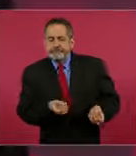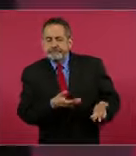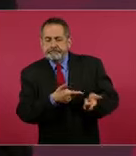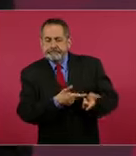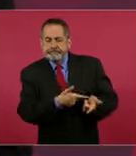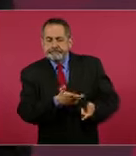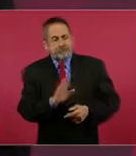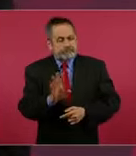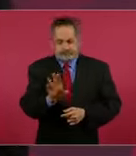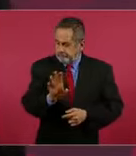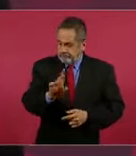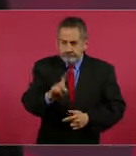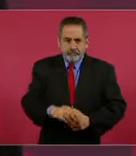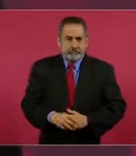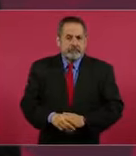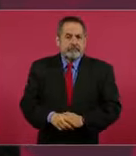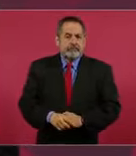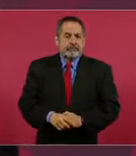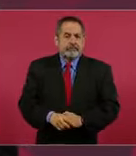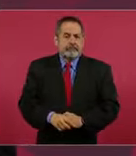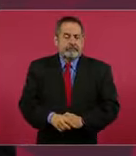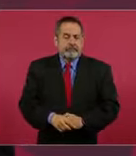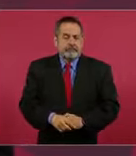Además que también